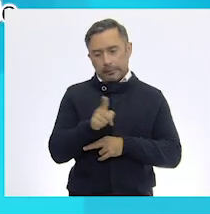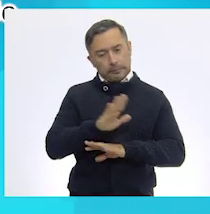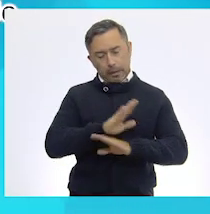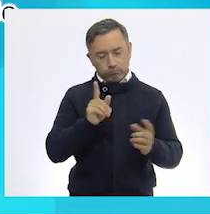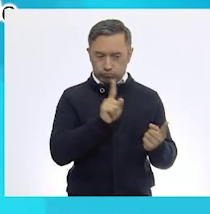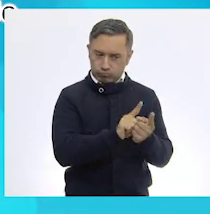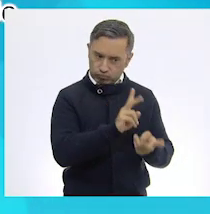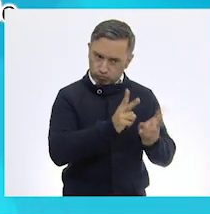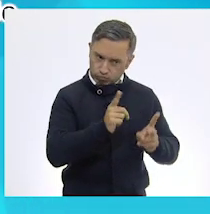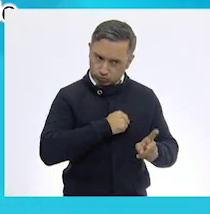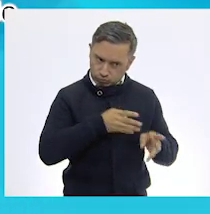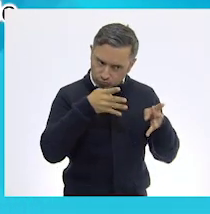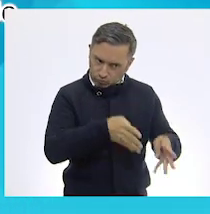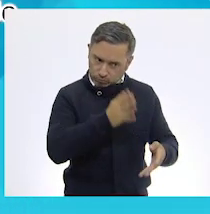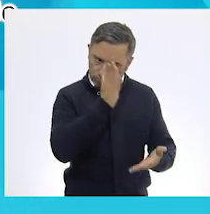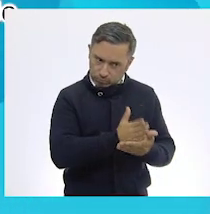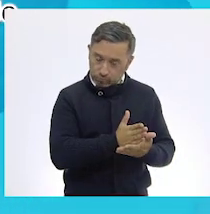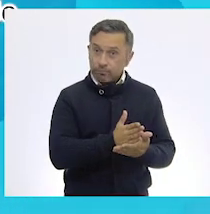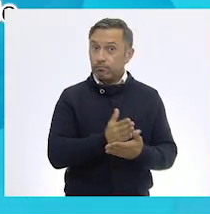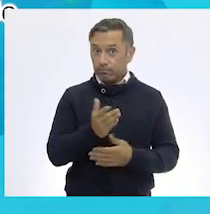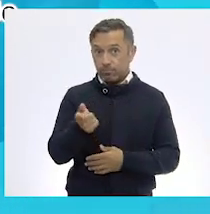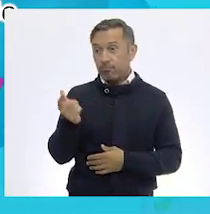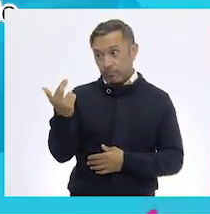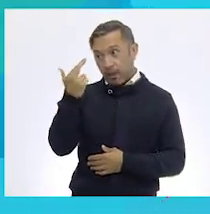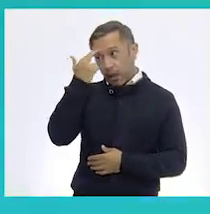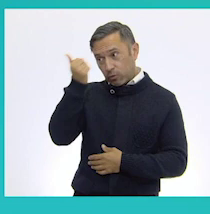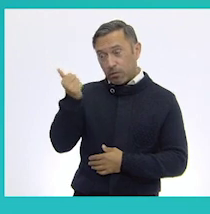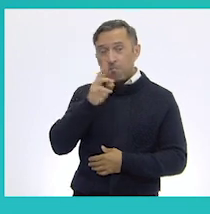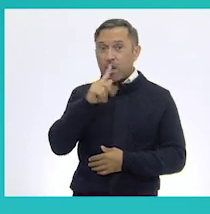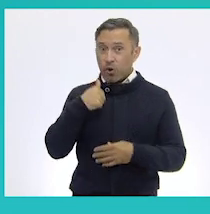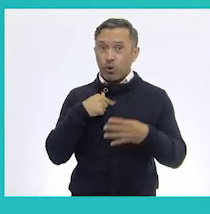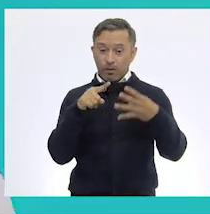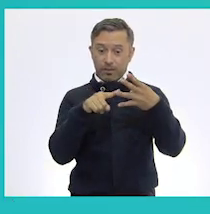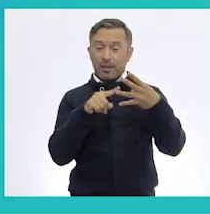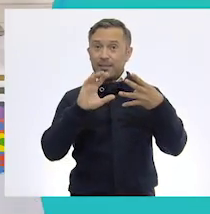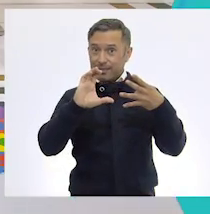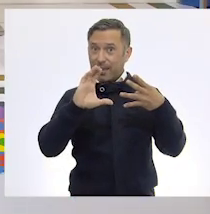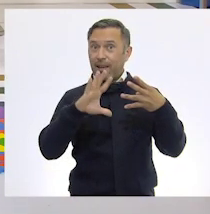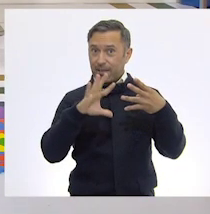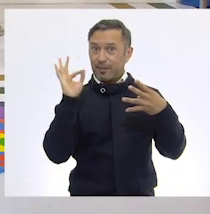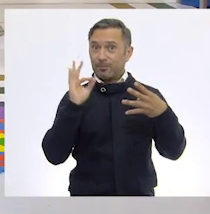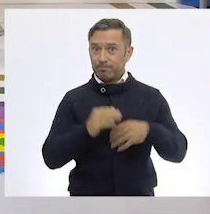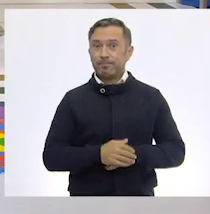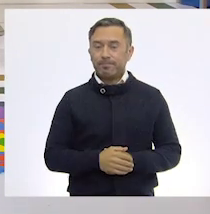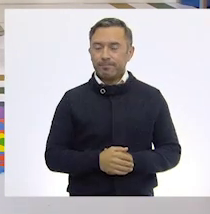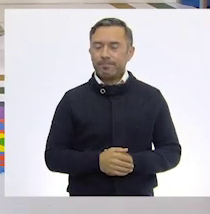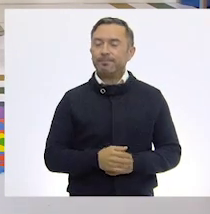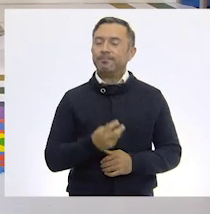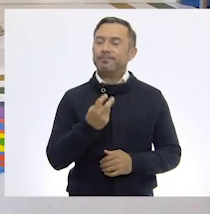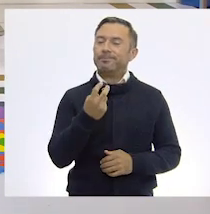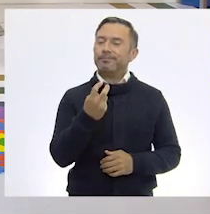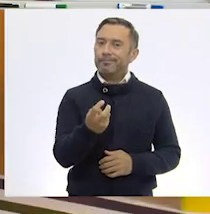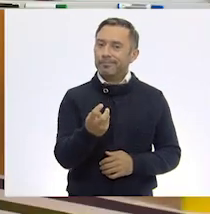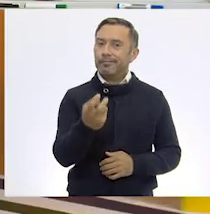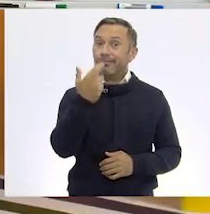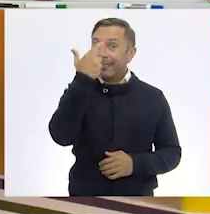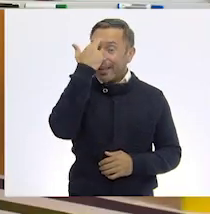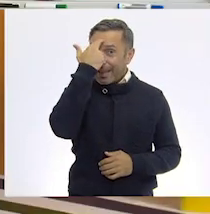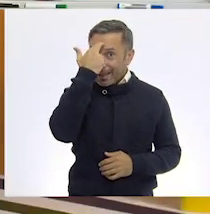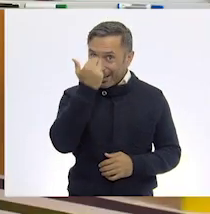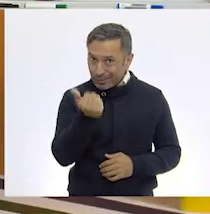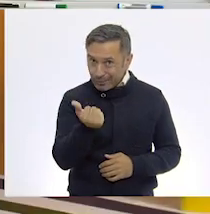C. Muy bien, me parece que ustedes han dado las razones para la toma de